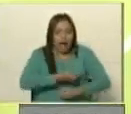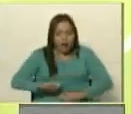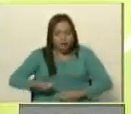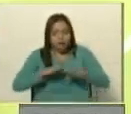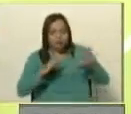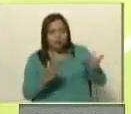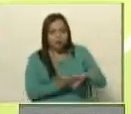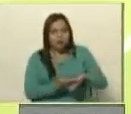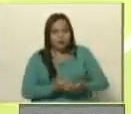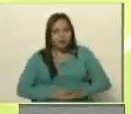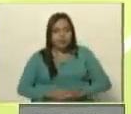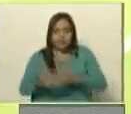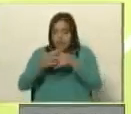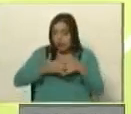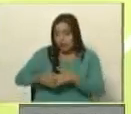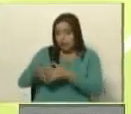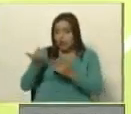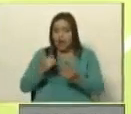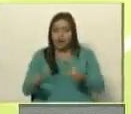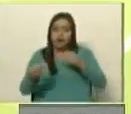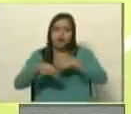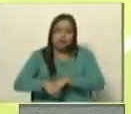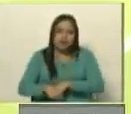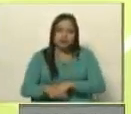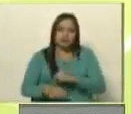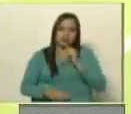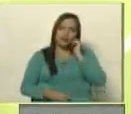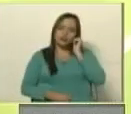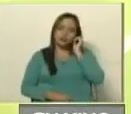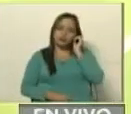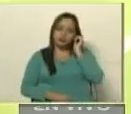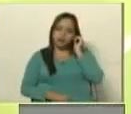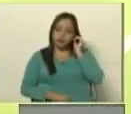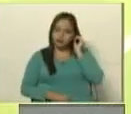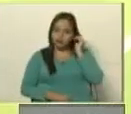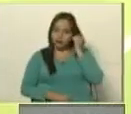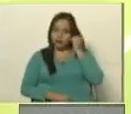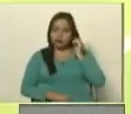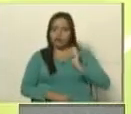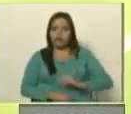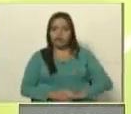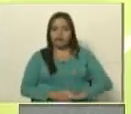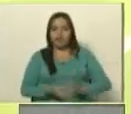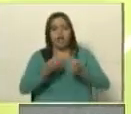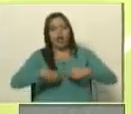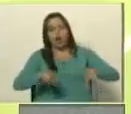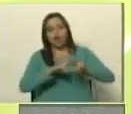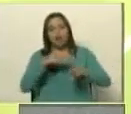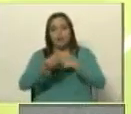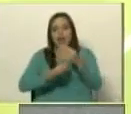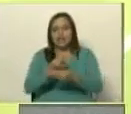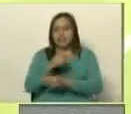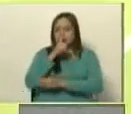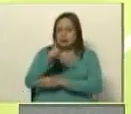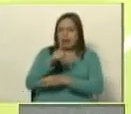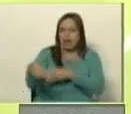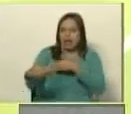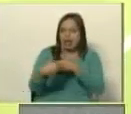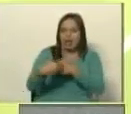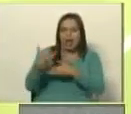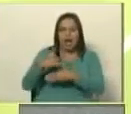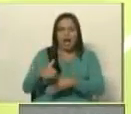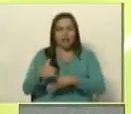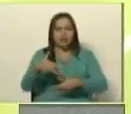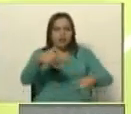Estados Unidos se ha hecho un trabajo en el seno de la ONU para criminalizar. Recientemente ha motorizado